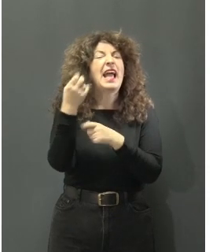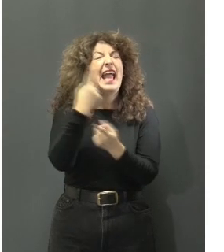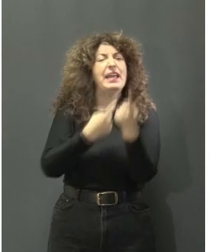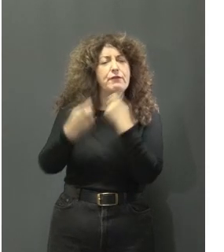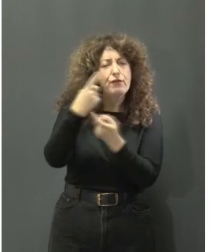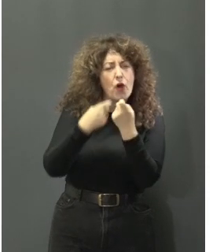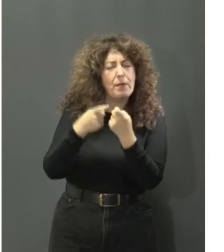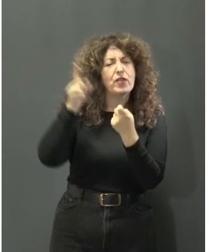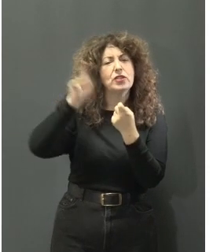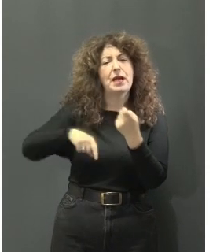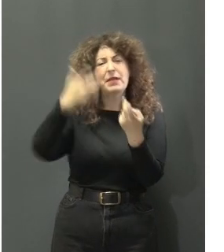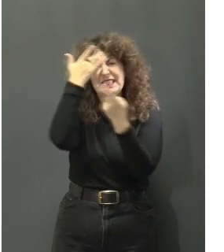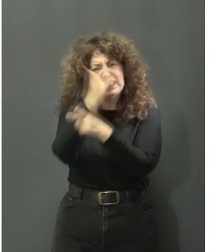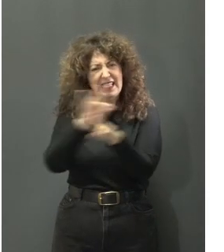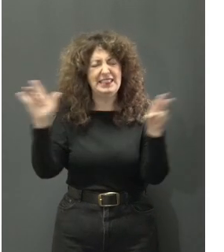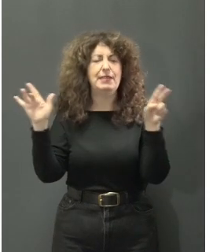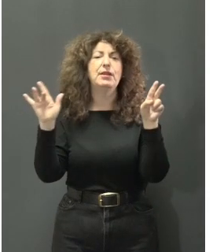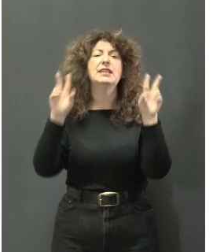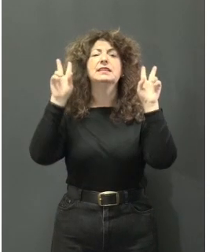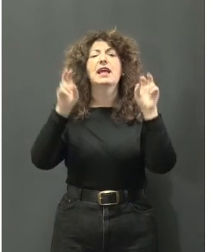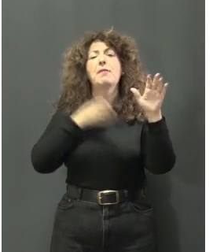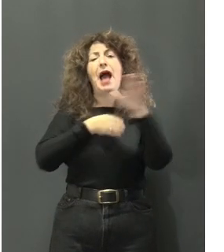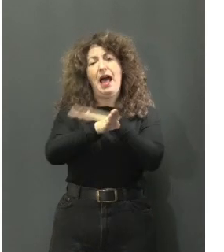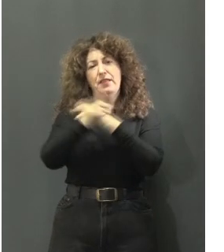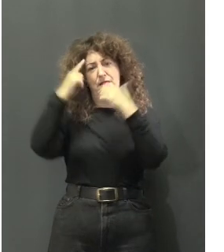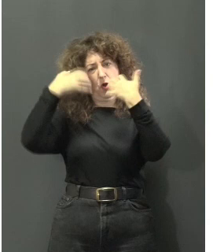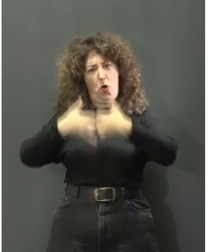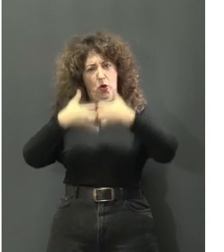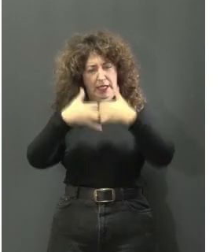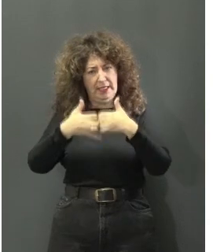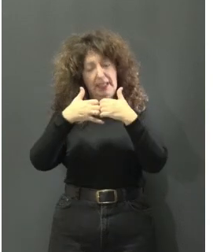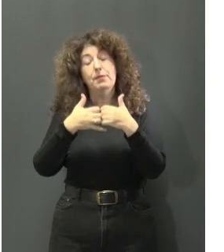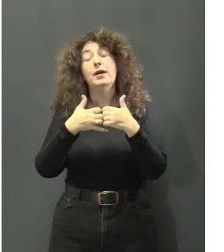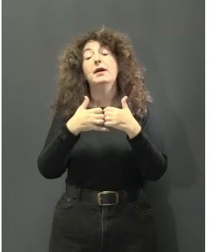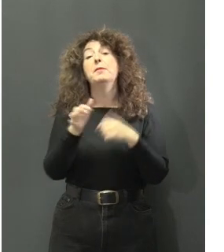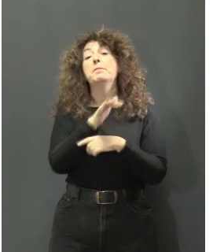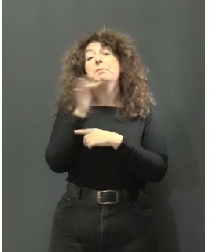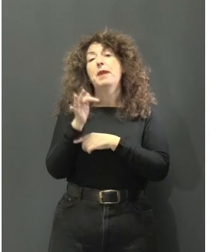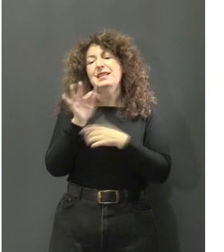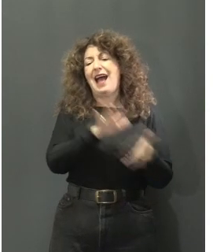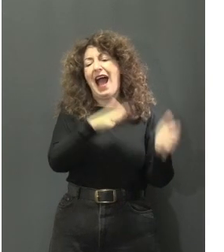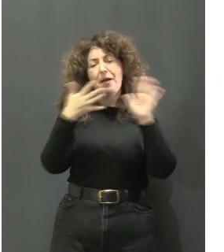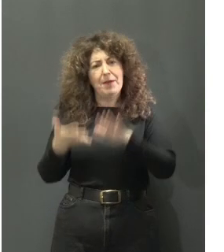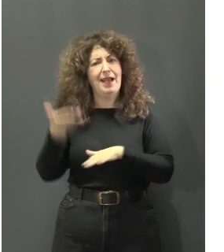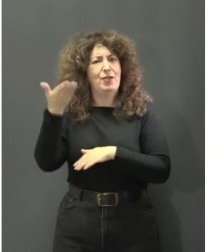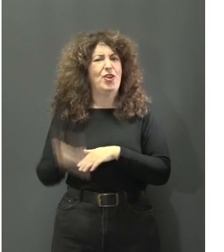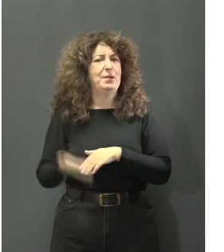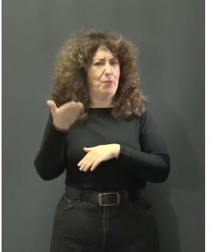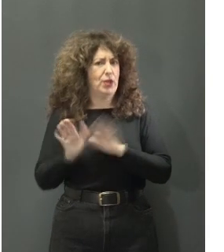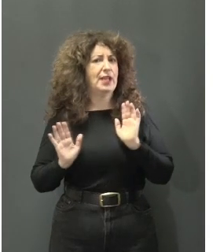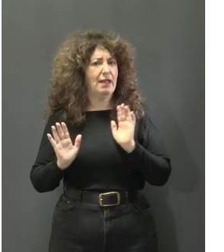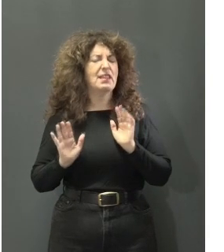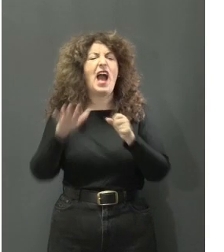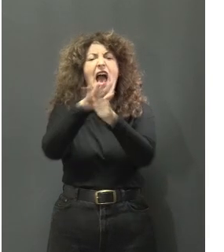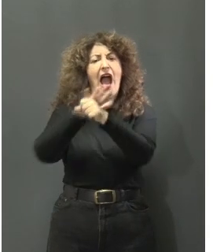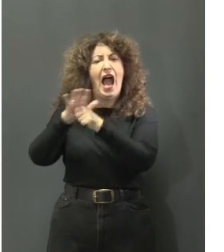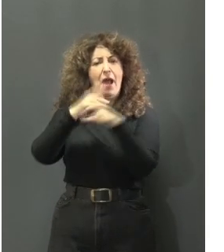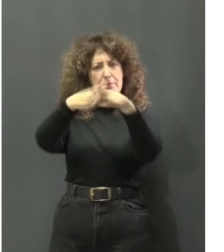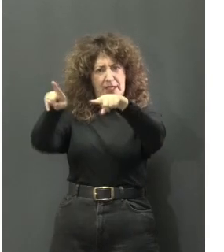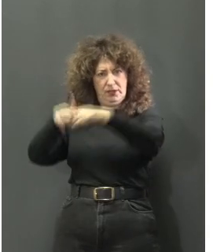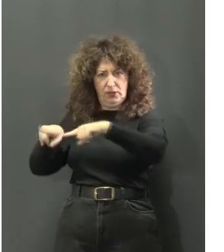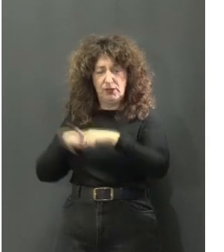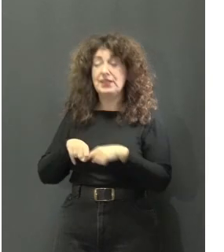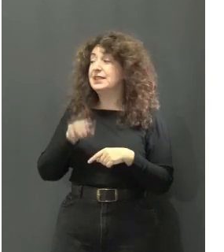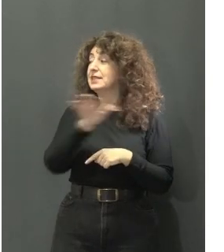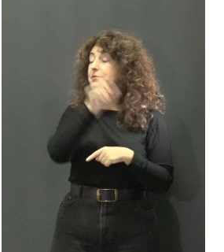la sensibilización sobre la accesibilidad cognitiva y la importancia de su aplicación en diferentes ámbitos, así como la incorporación